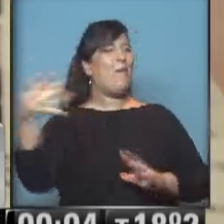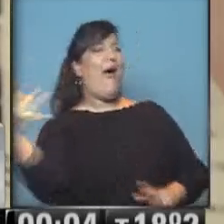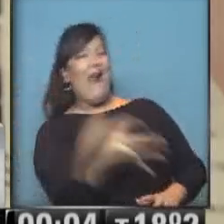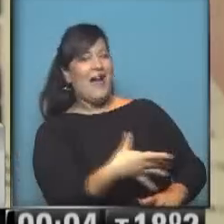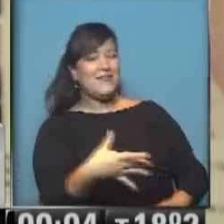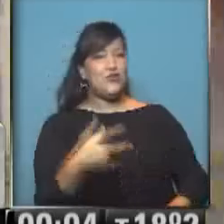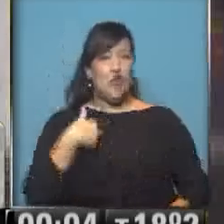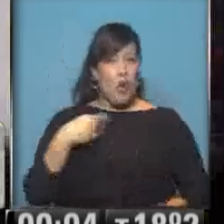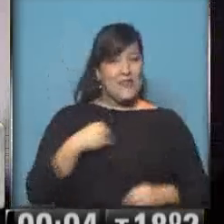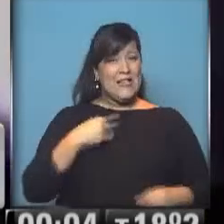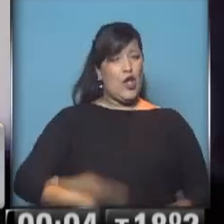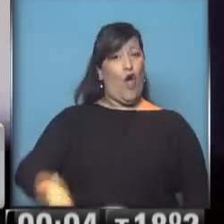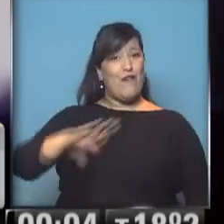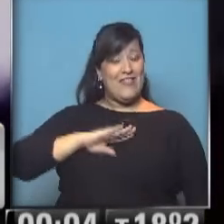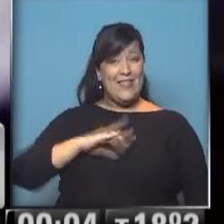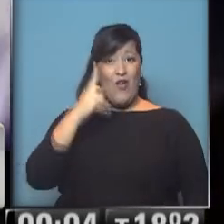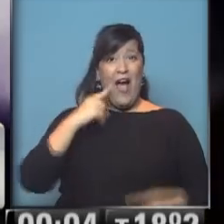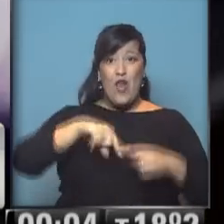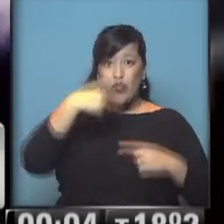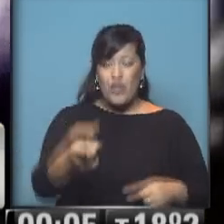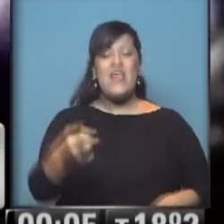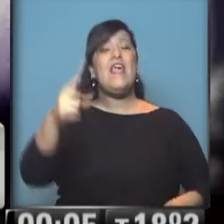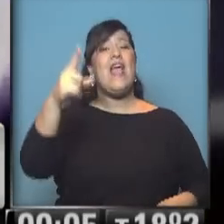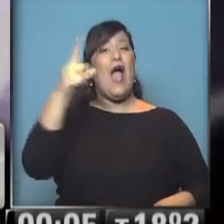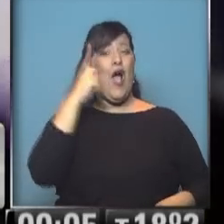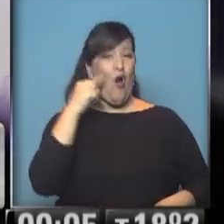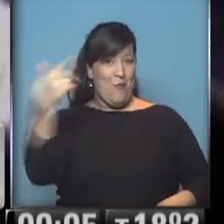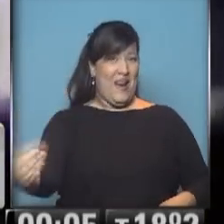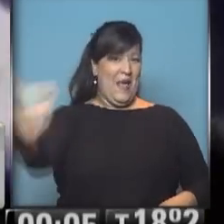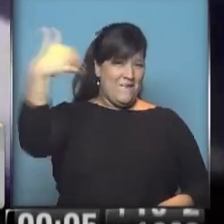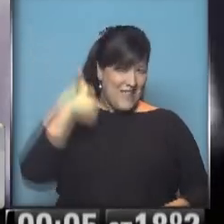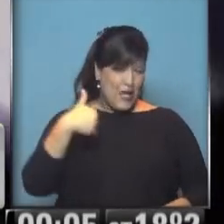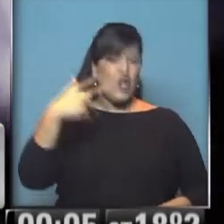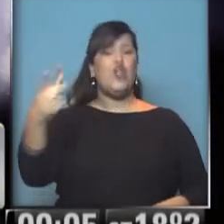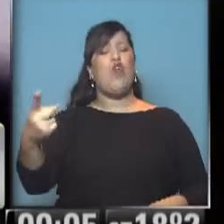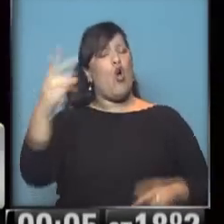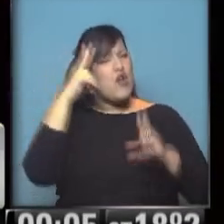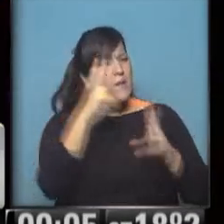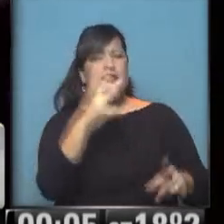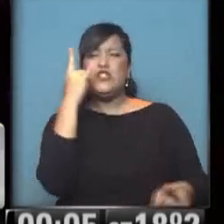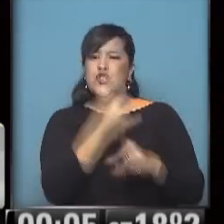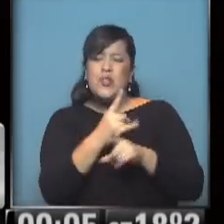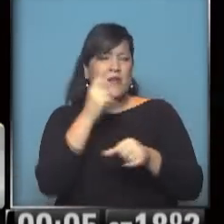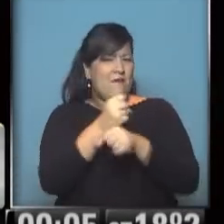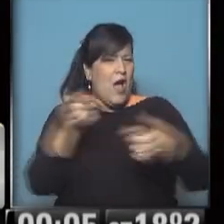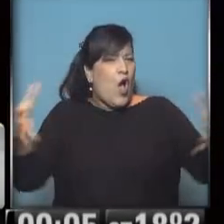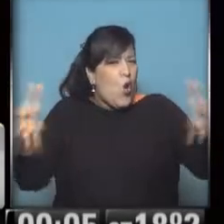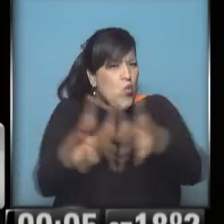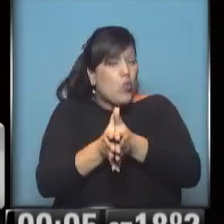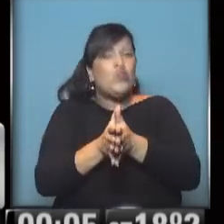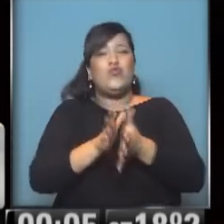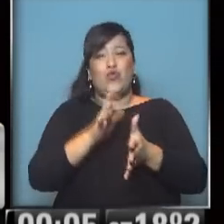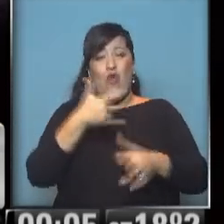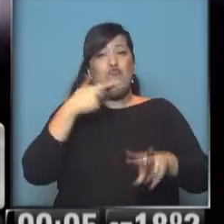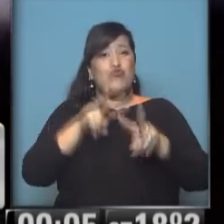me sentí ofendido. Al otro día él vino, como era tan cariñoso, tan respetuoso y trabajaba con nosotros, cerrando el espectáculo